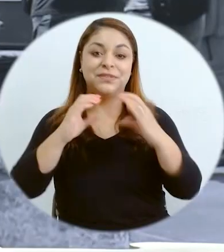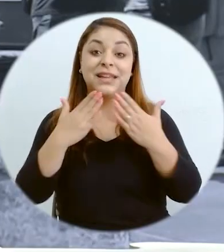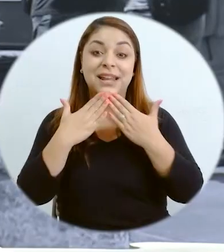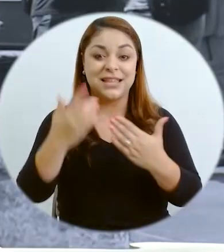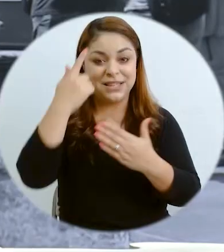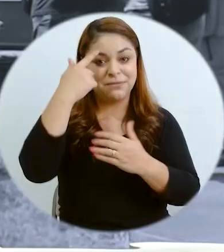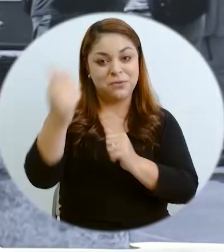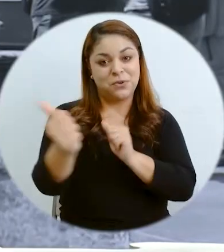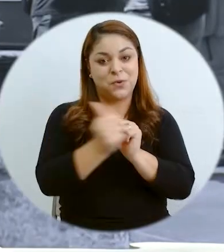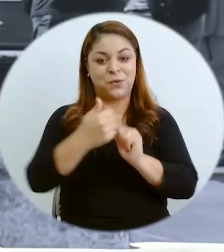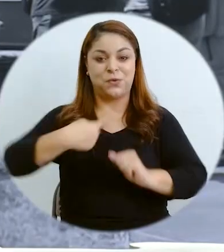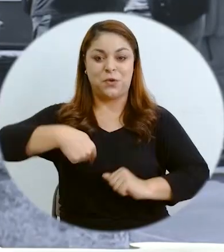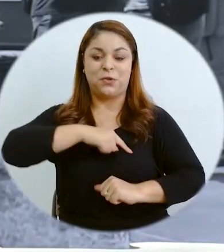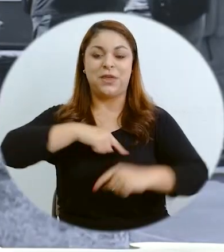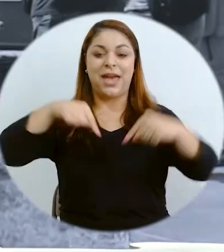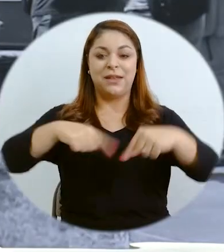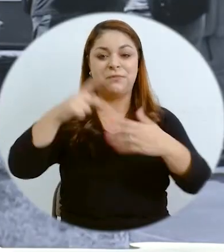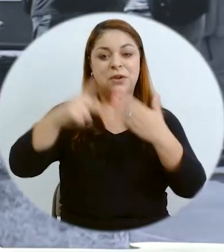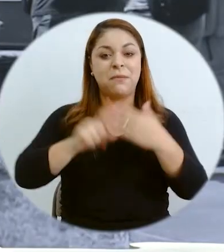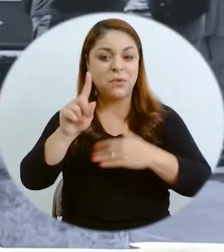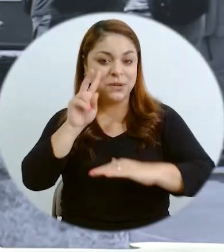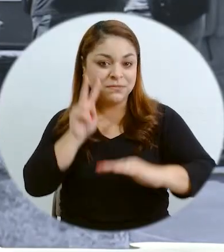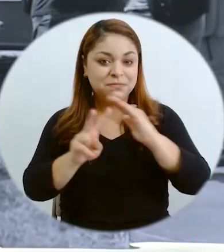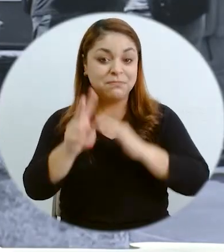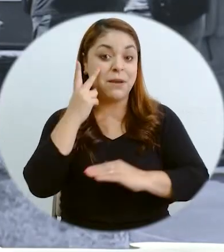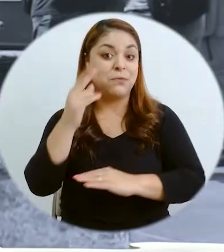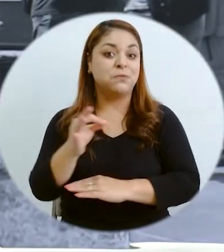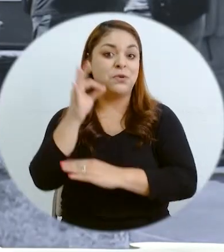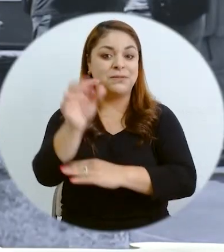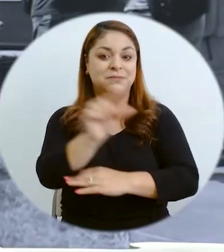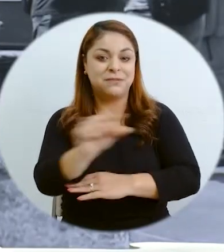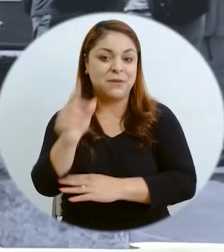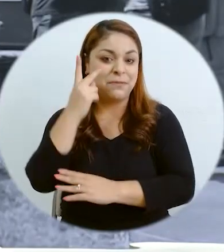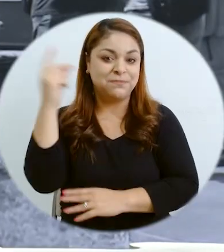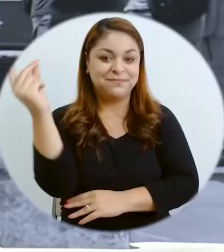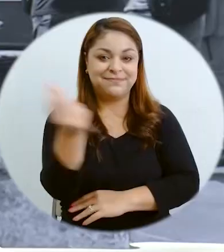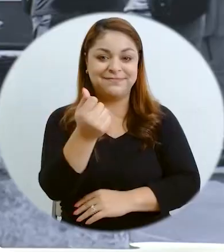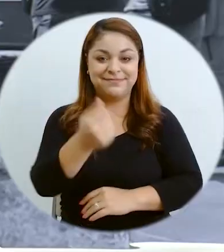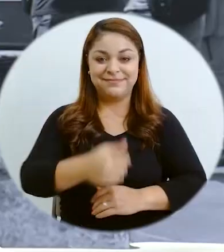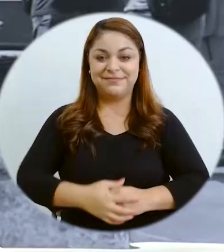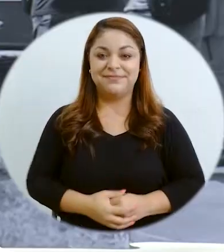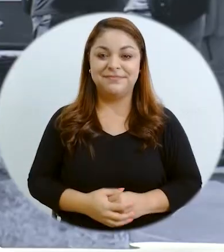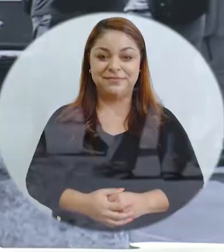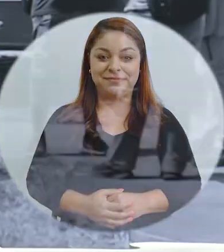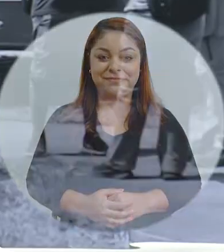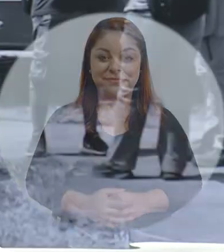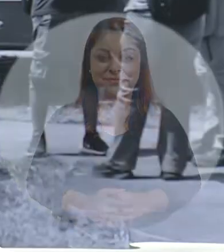Comunica. Gracias por estar con nosotros aquí en Una Mirada. Les esperamos la próxima semana. Hasta pronto.